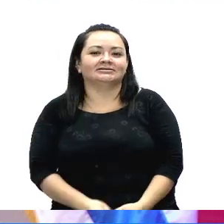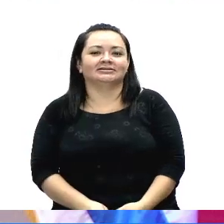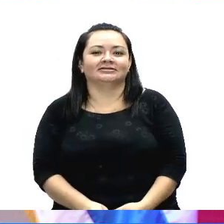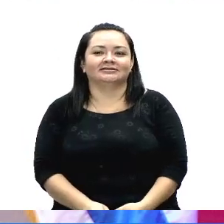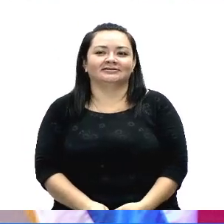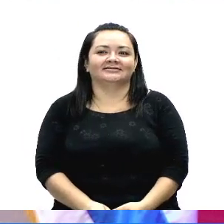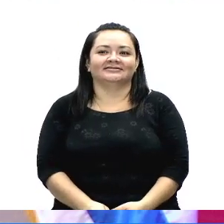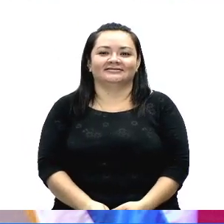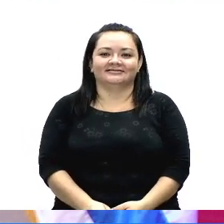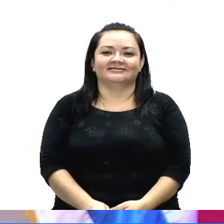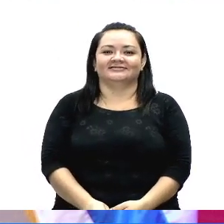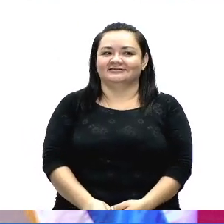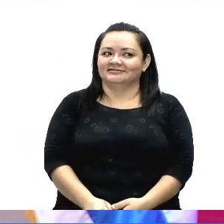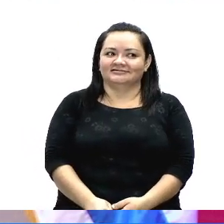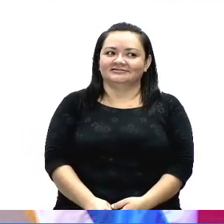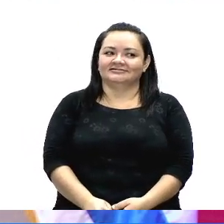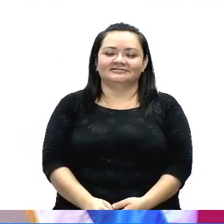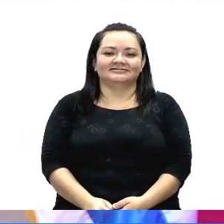gracias